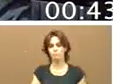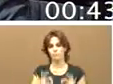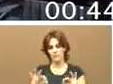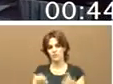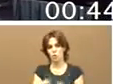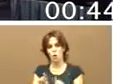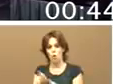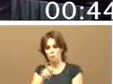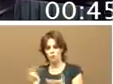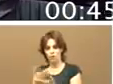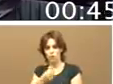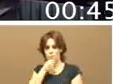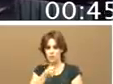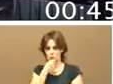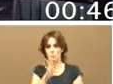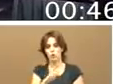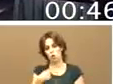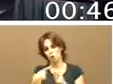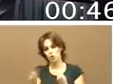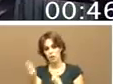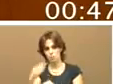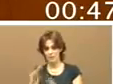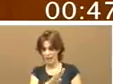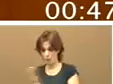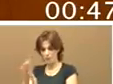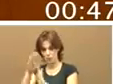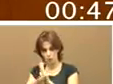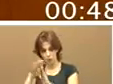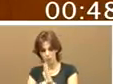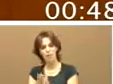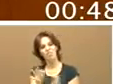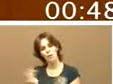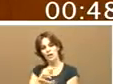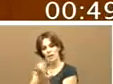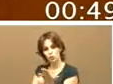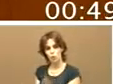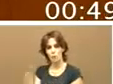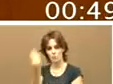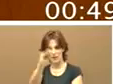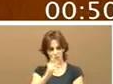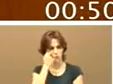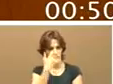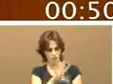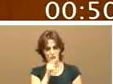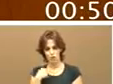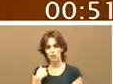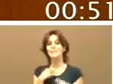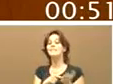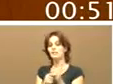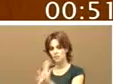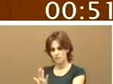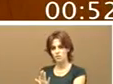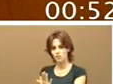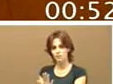pero hay que leer más cosas aparte del programa hay que leer más cosas y yo le voy a ilustrar a usted para que